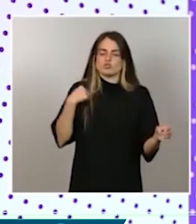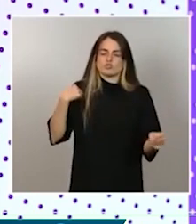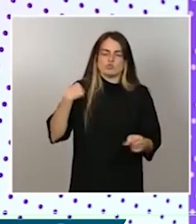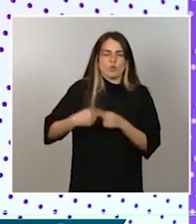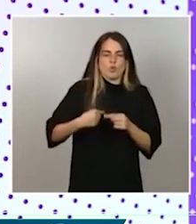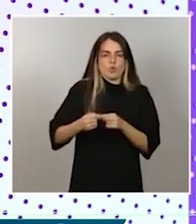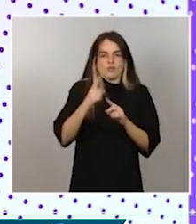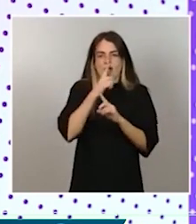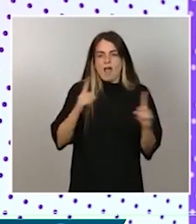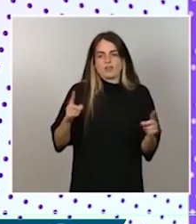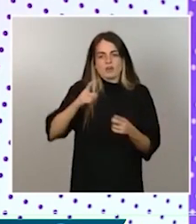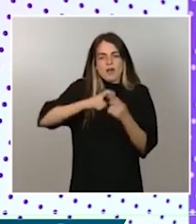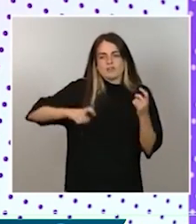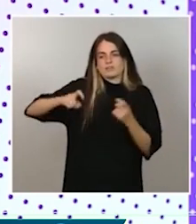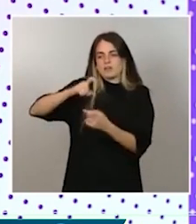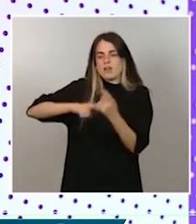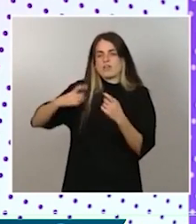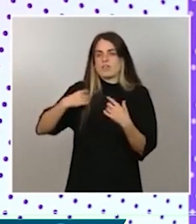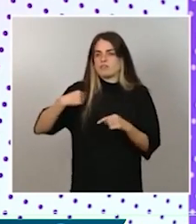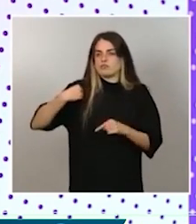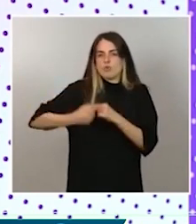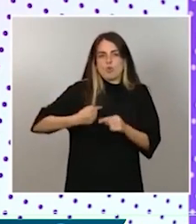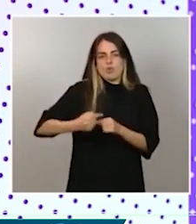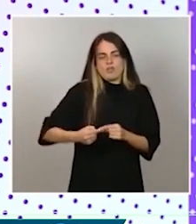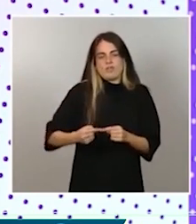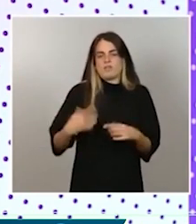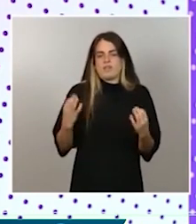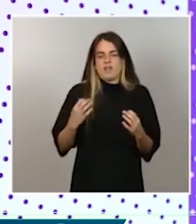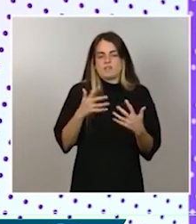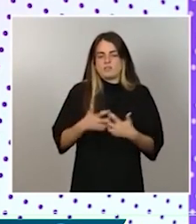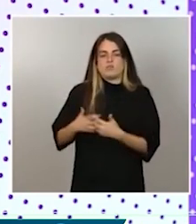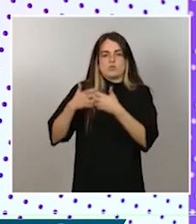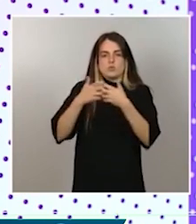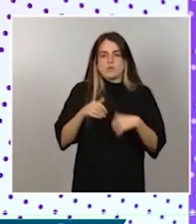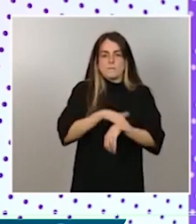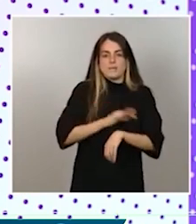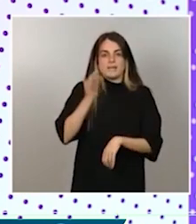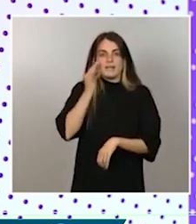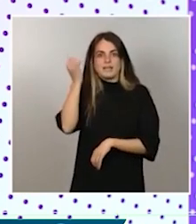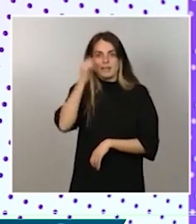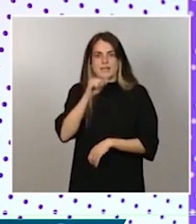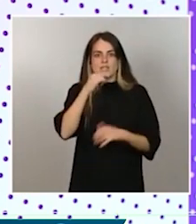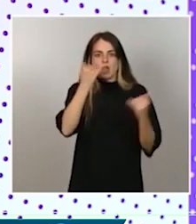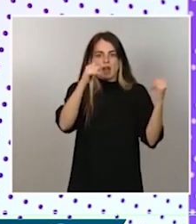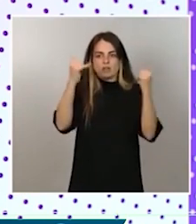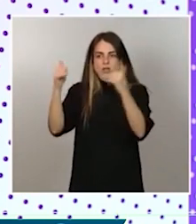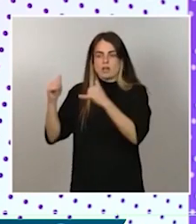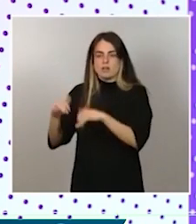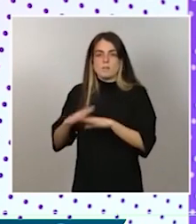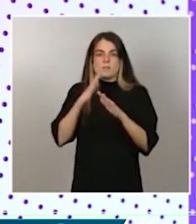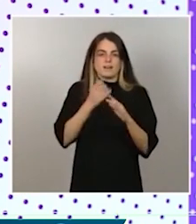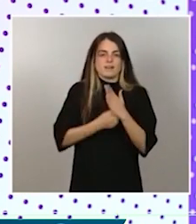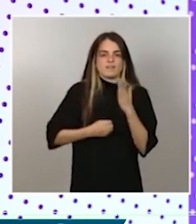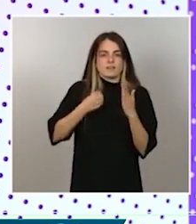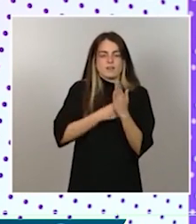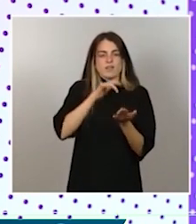sabe, España Cívica, de la forma que podamos, telemáticamente y con todos los recursos que tengamos, vamos a intentar publicarlo,